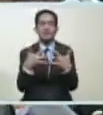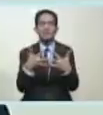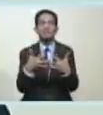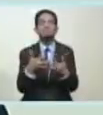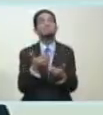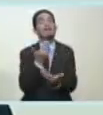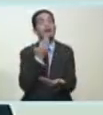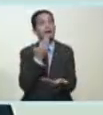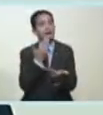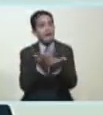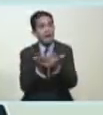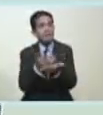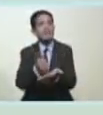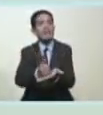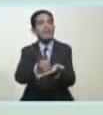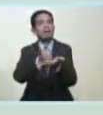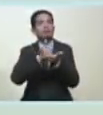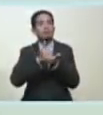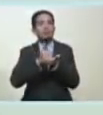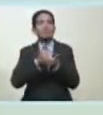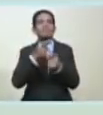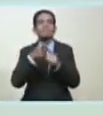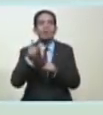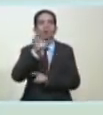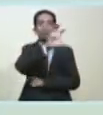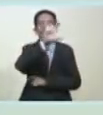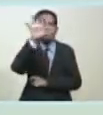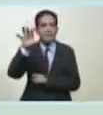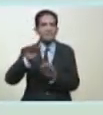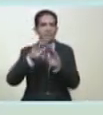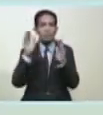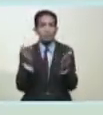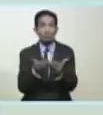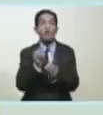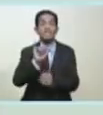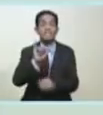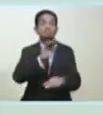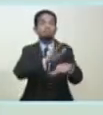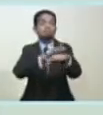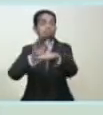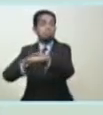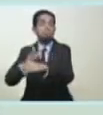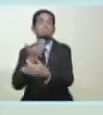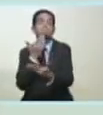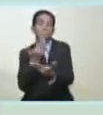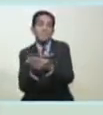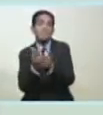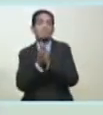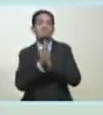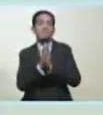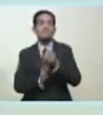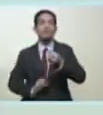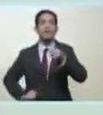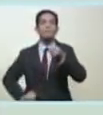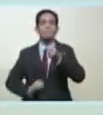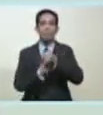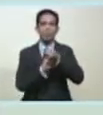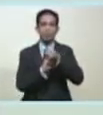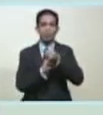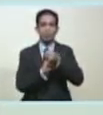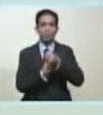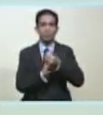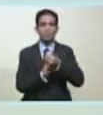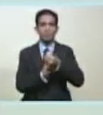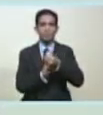Agradezco la solidaridad de los movimientos del mundo. Y llamo a los pueblos del mundo al apoyo, a la solidaridad. Llamo